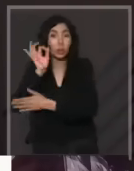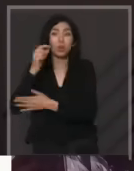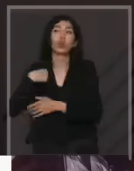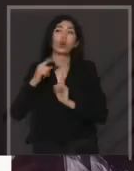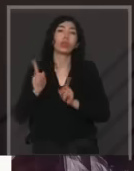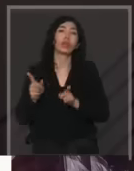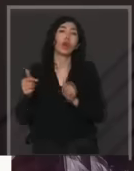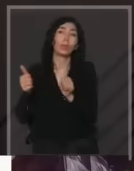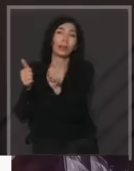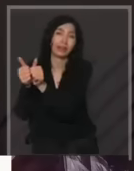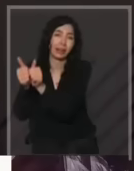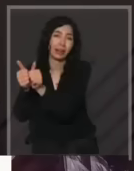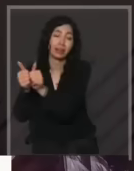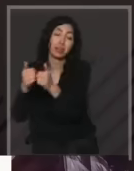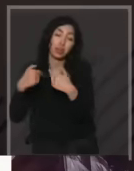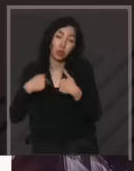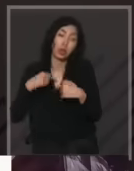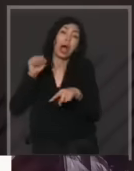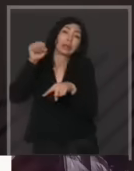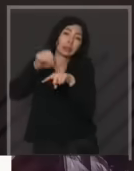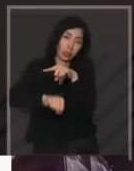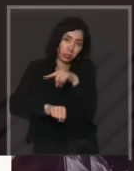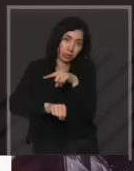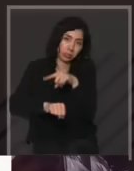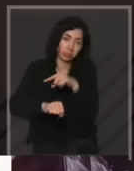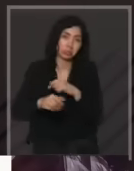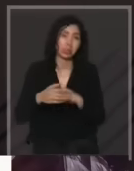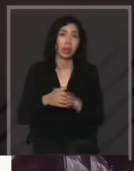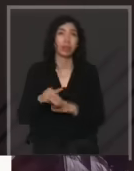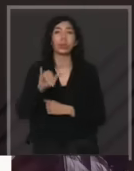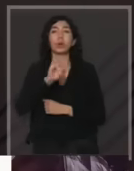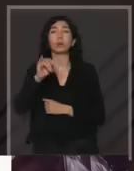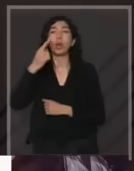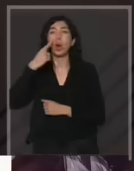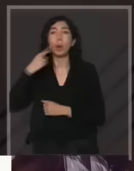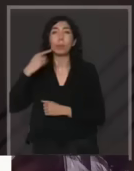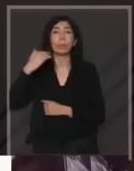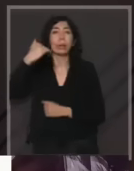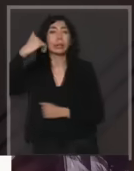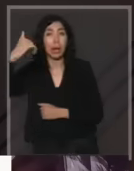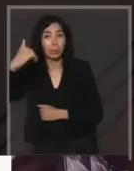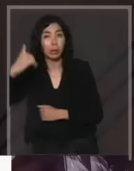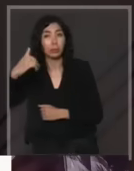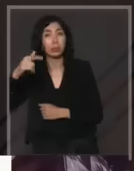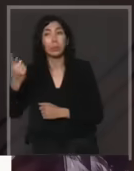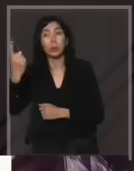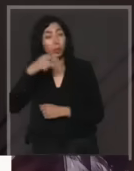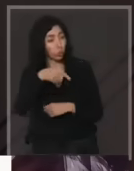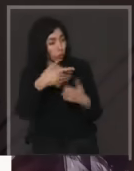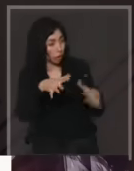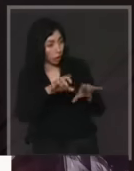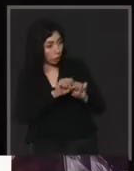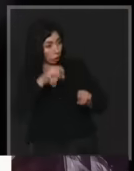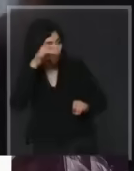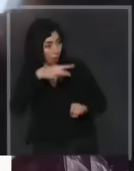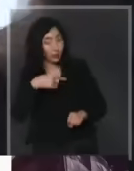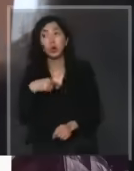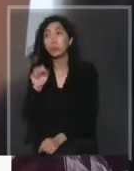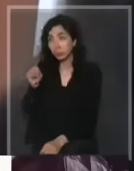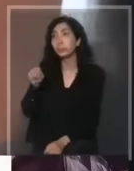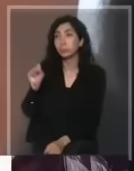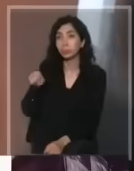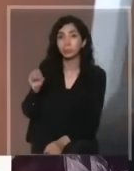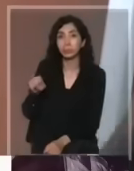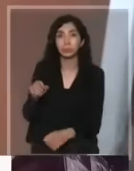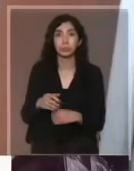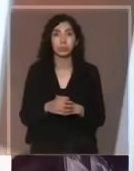lo que acepté. Ese mismo día el denunciado me citó para comentarme si ya estaba al tanto de mi cambio, a lo que también asentí. No voy a